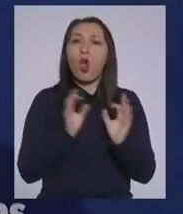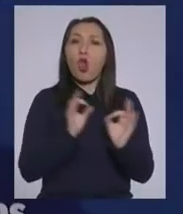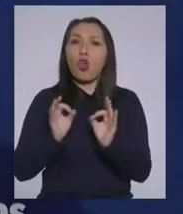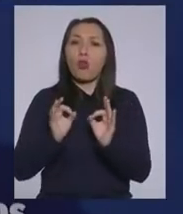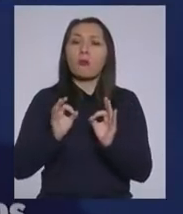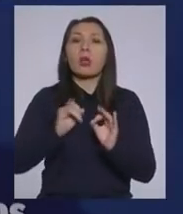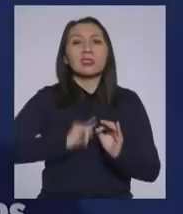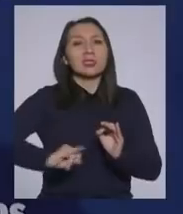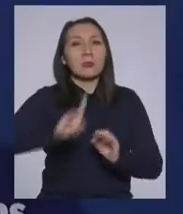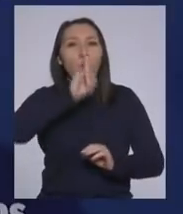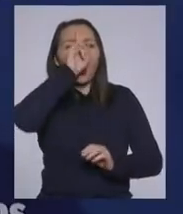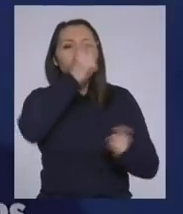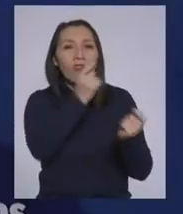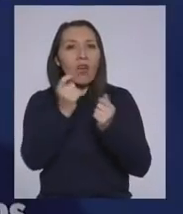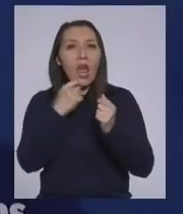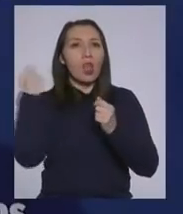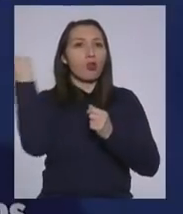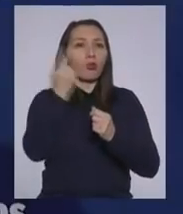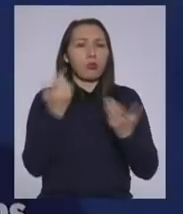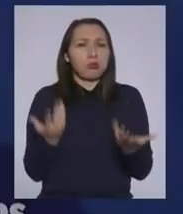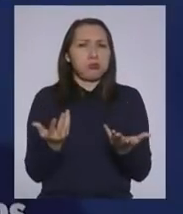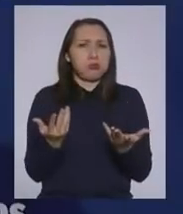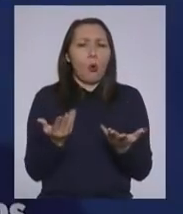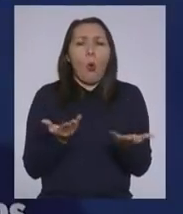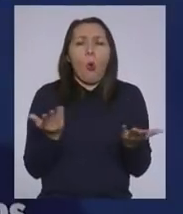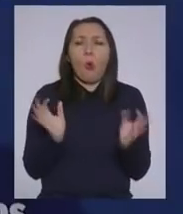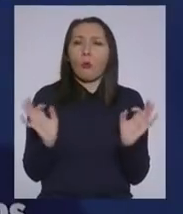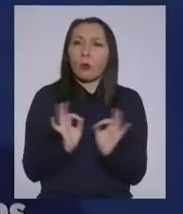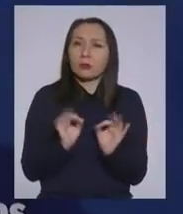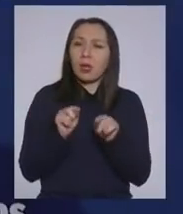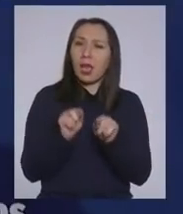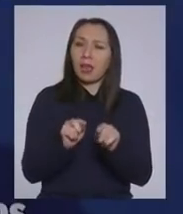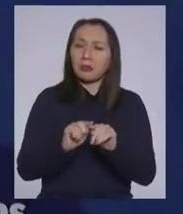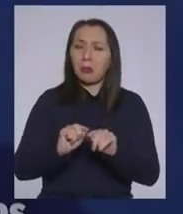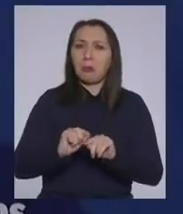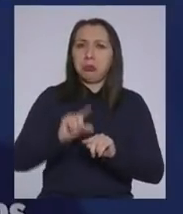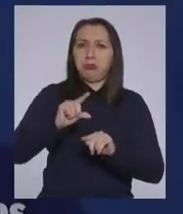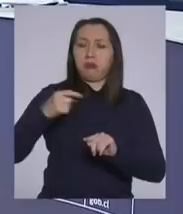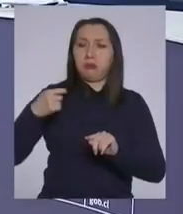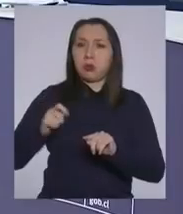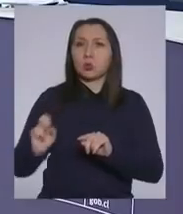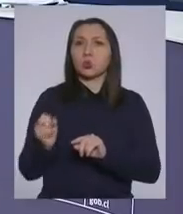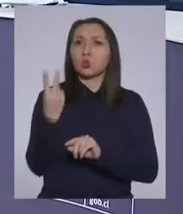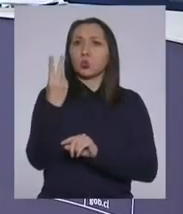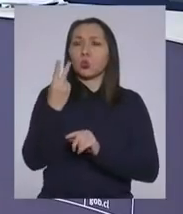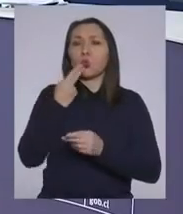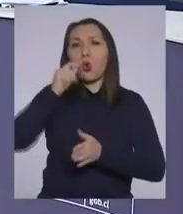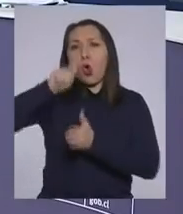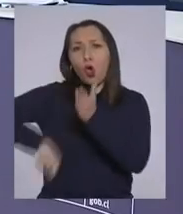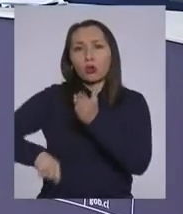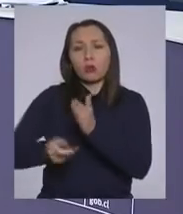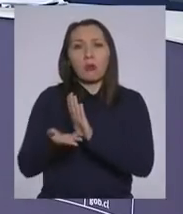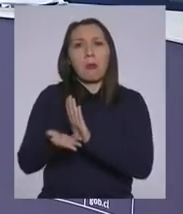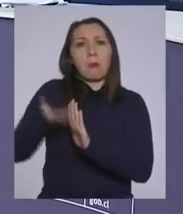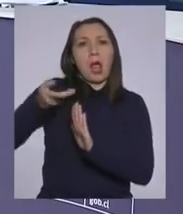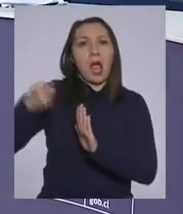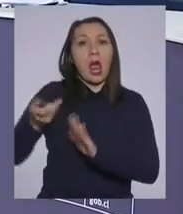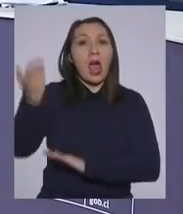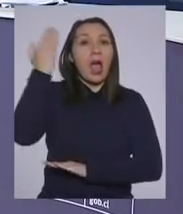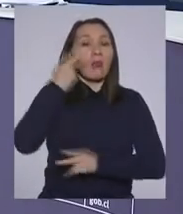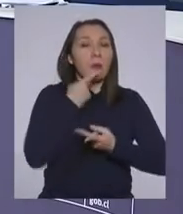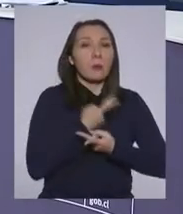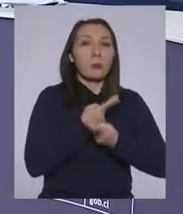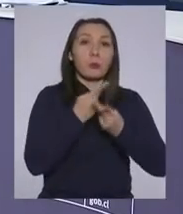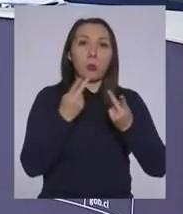normalmente cuestan en el mercado. ¿Cómo se explica esto? Y también, ya que se conoció un segundo contrato que aumentaría los costos que se habían